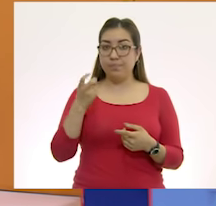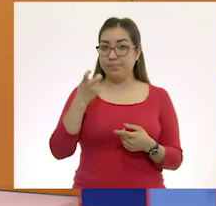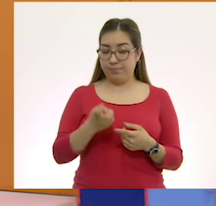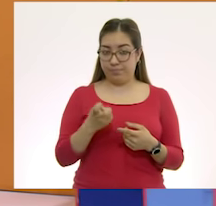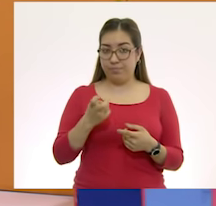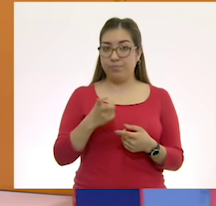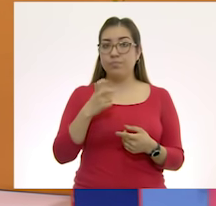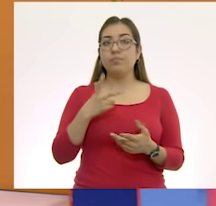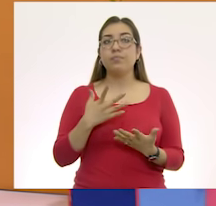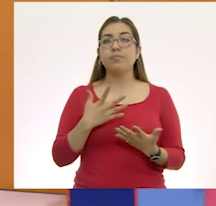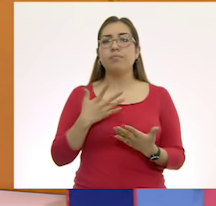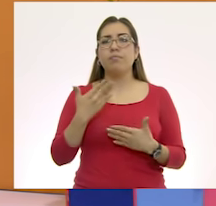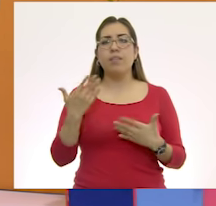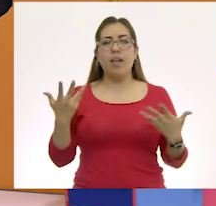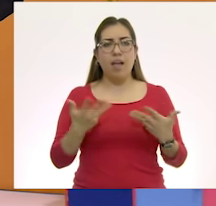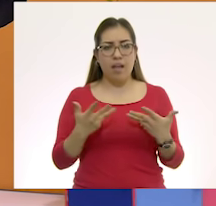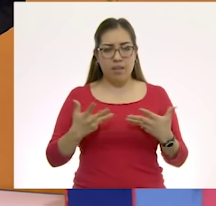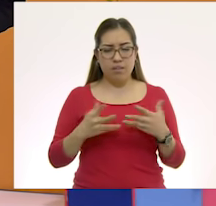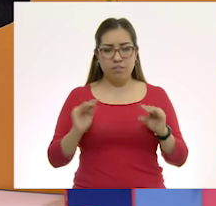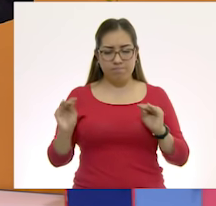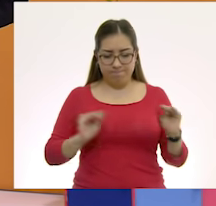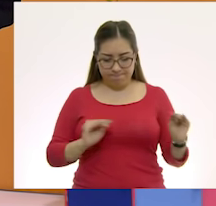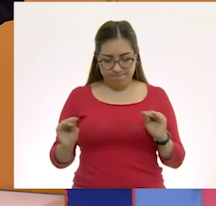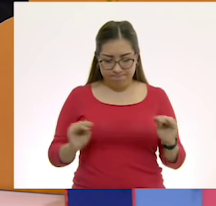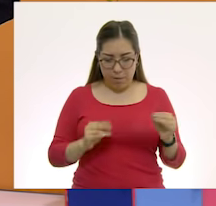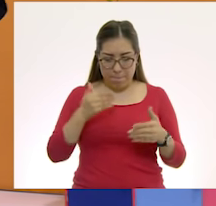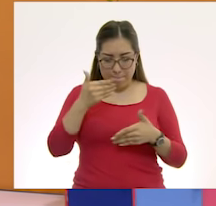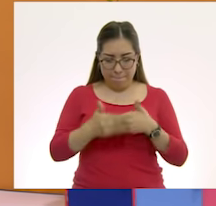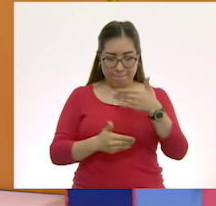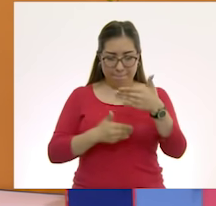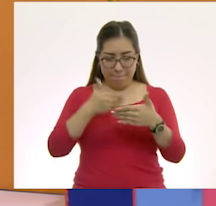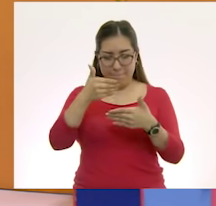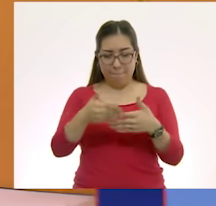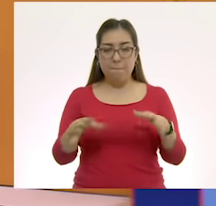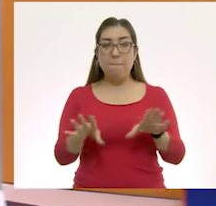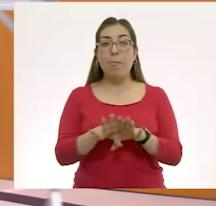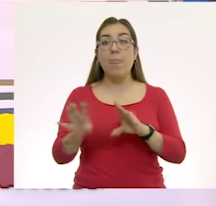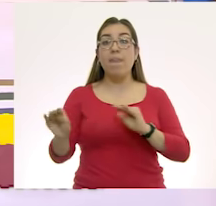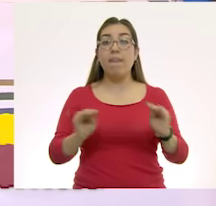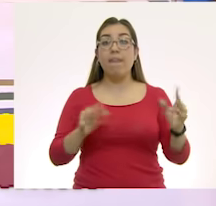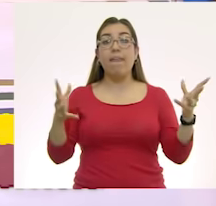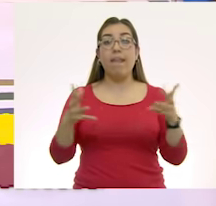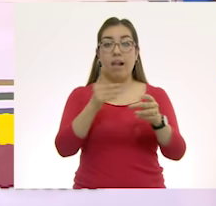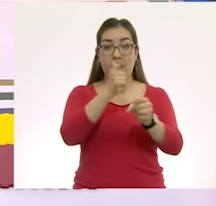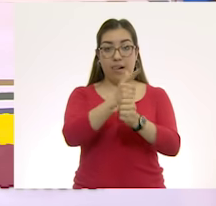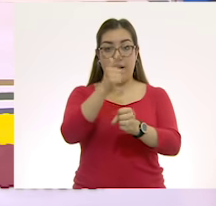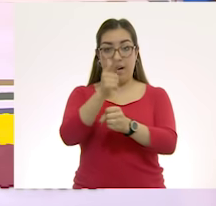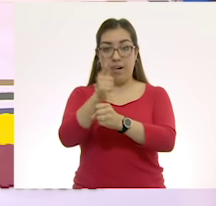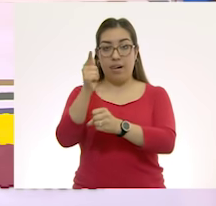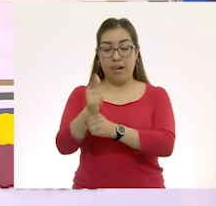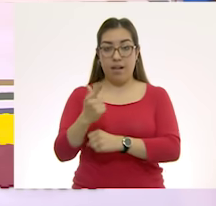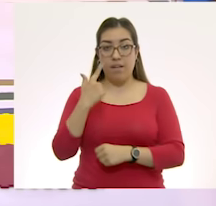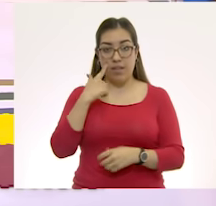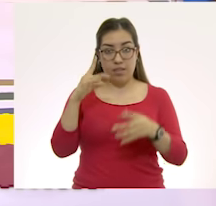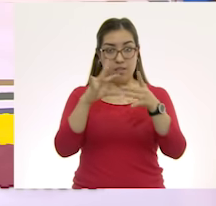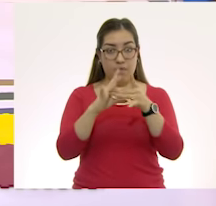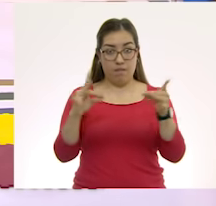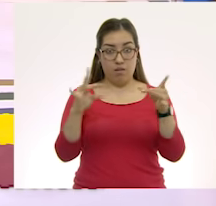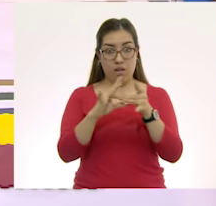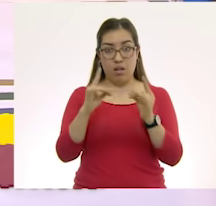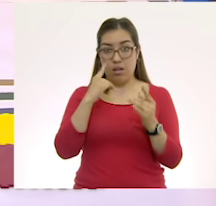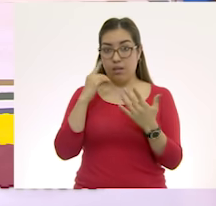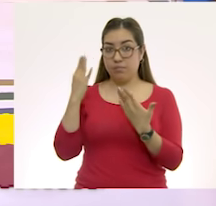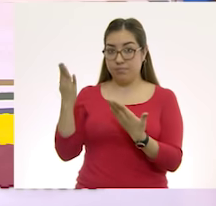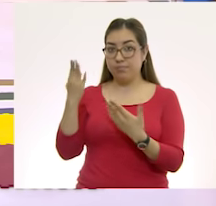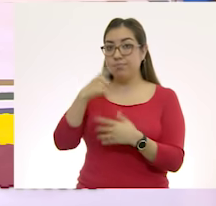vamos a hacer una serie de pasos que nos van a ayudar a identificar justamente estos movimientos. Te voy a explicar, Pilar, allá